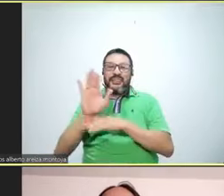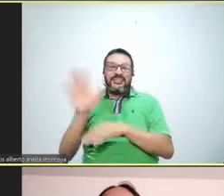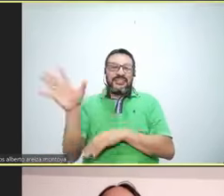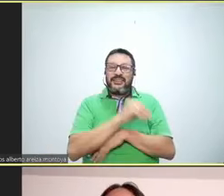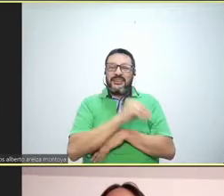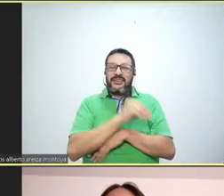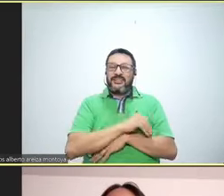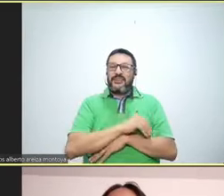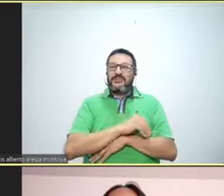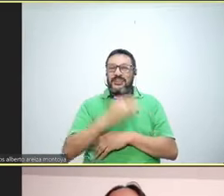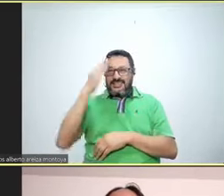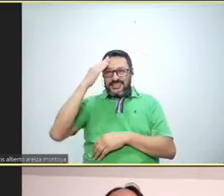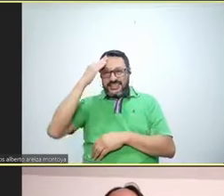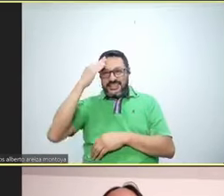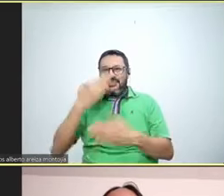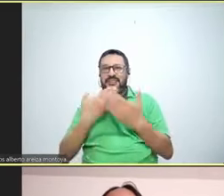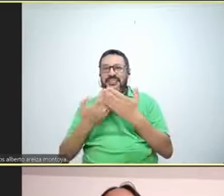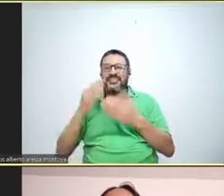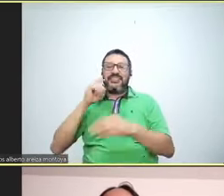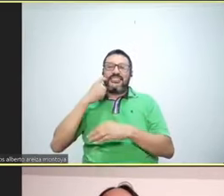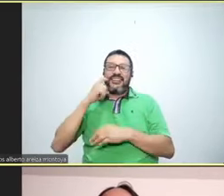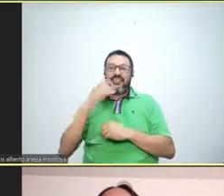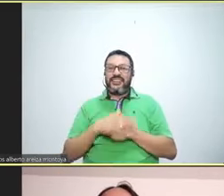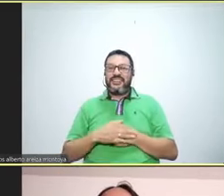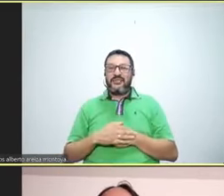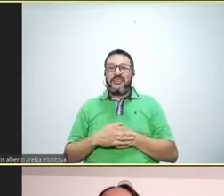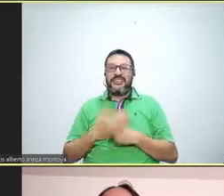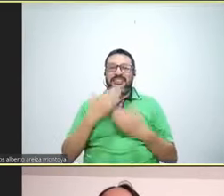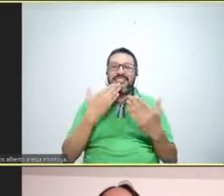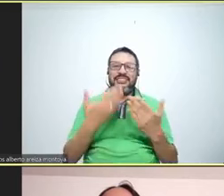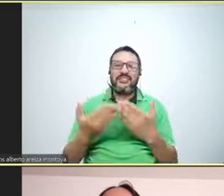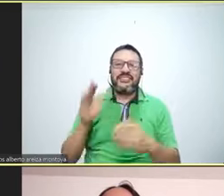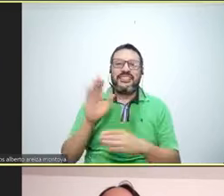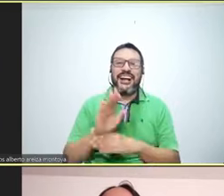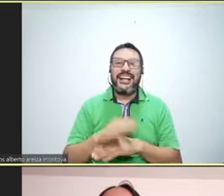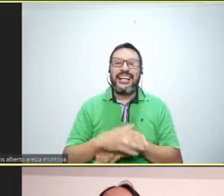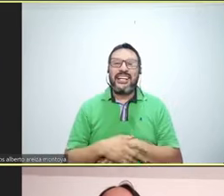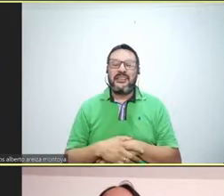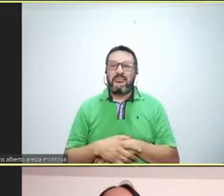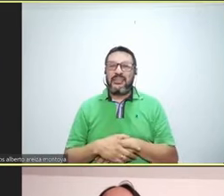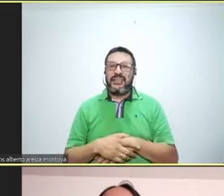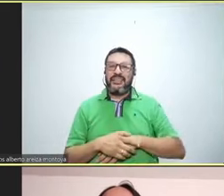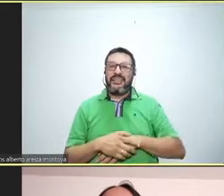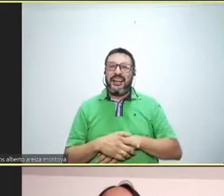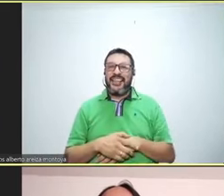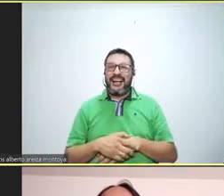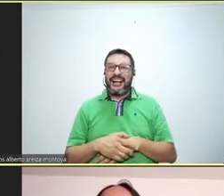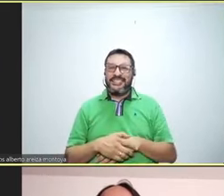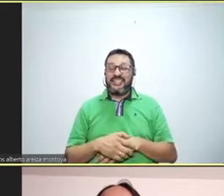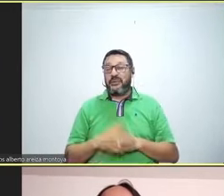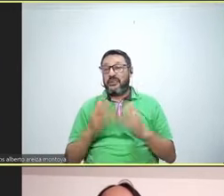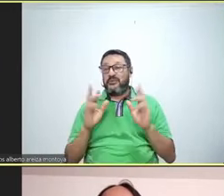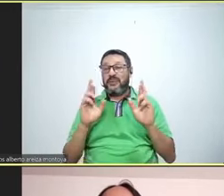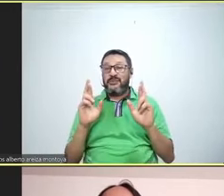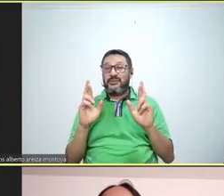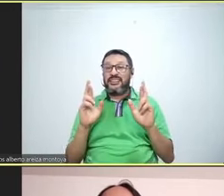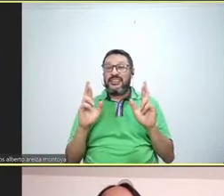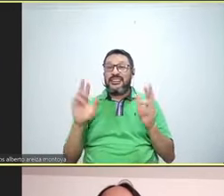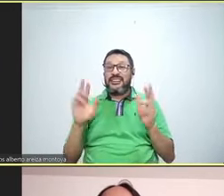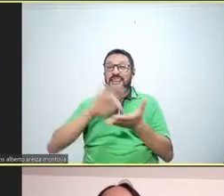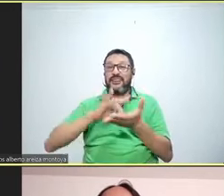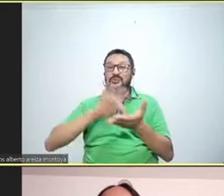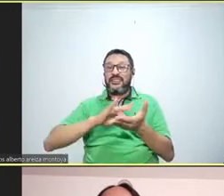Muy buenas tardes para todos, buenas tardes Sergio, buenas tardes Caroline y buenas tardes a nuestra invitada Gina. Bueno,